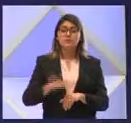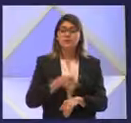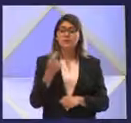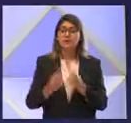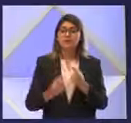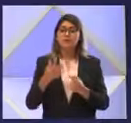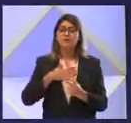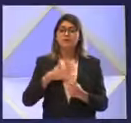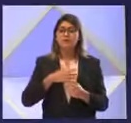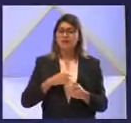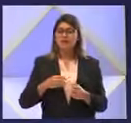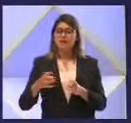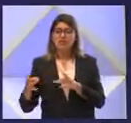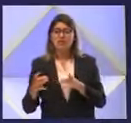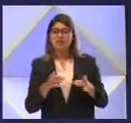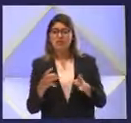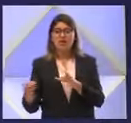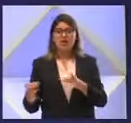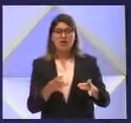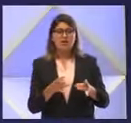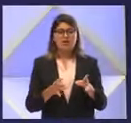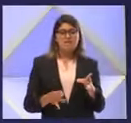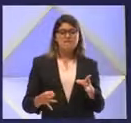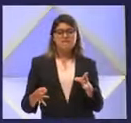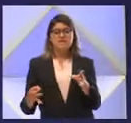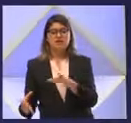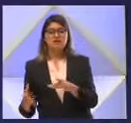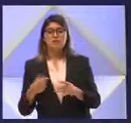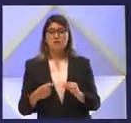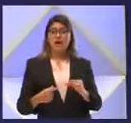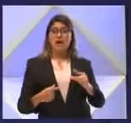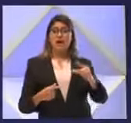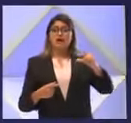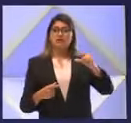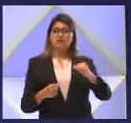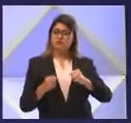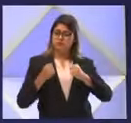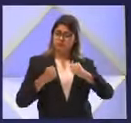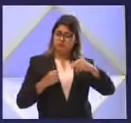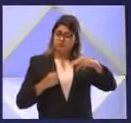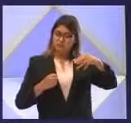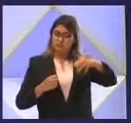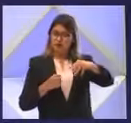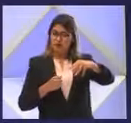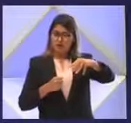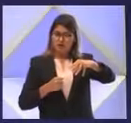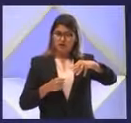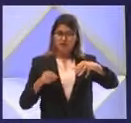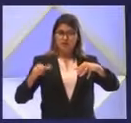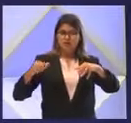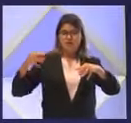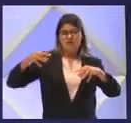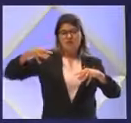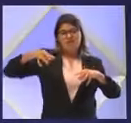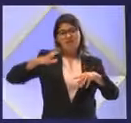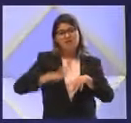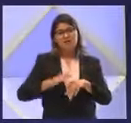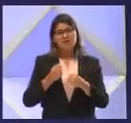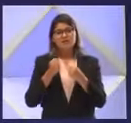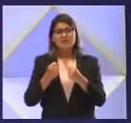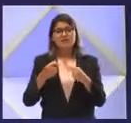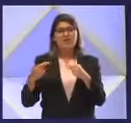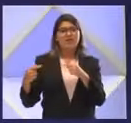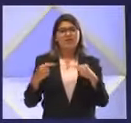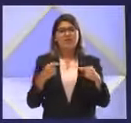sacar al mercado al otro elevando la potencia mejores prácticas de coexistencia de wiss rurales